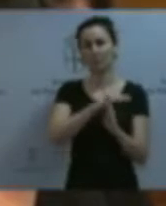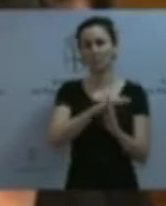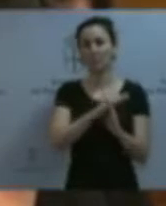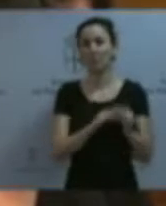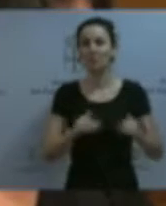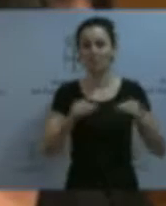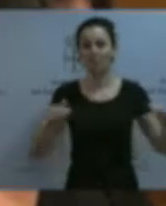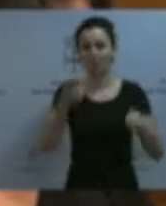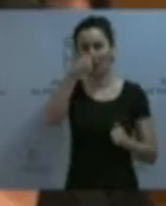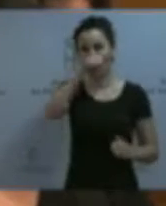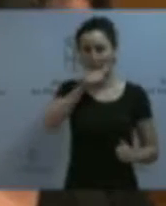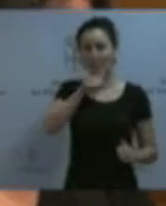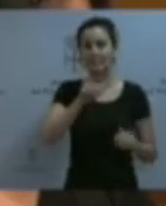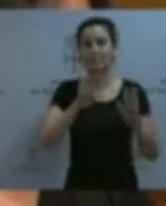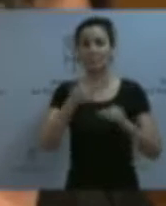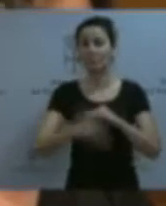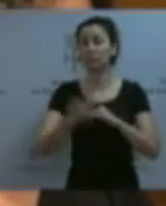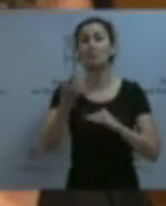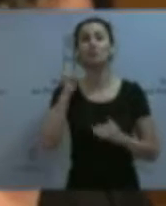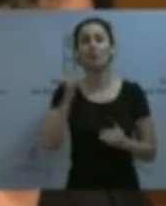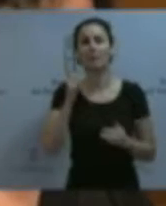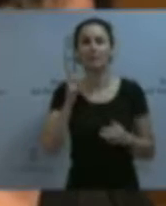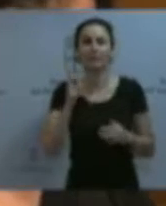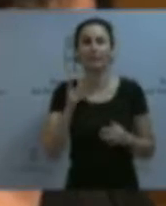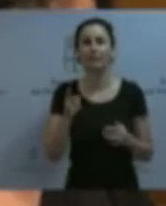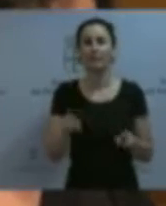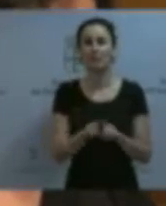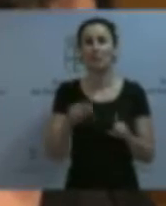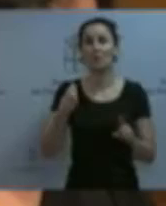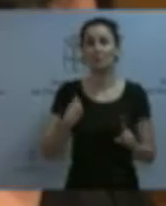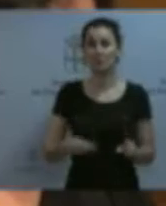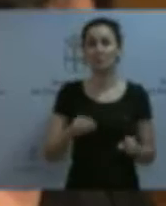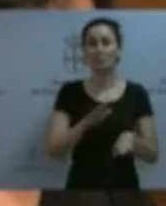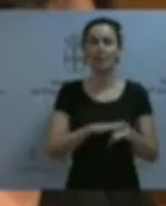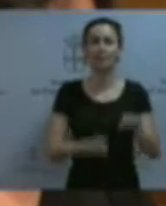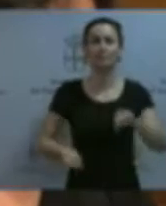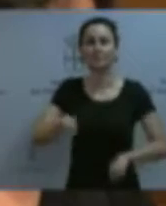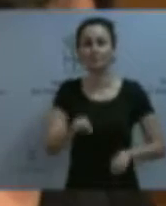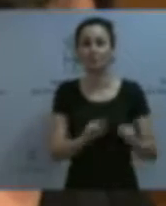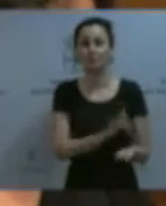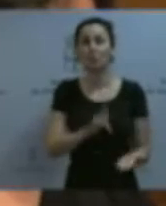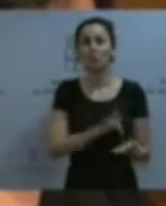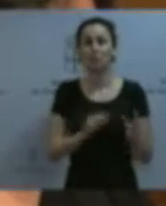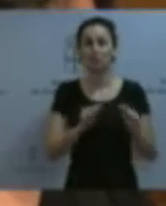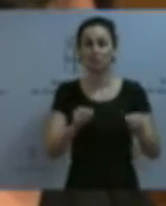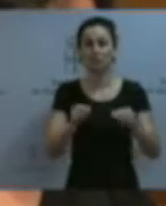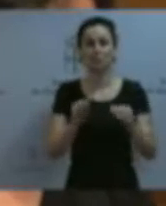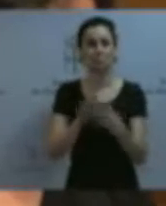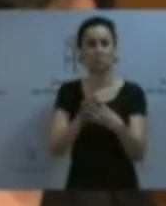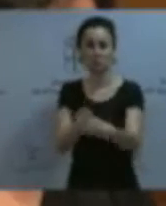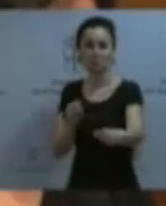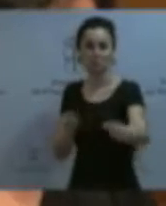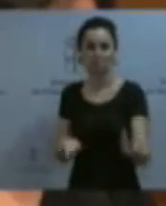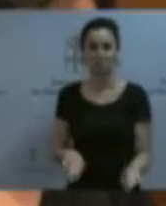igualdad con los hombres, sin más restricciones en el trato que las establecidas para el resto de palistas participantes en estas embarcaciones.